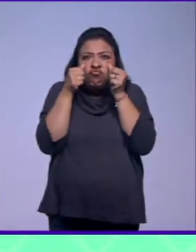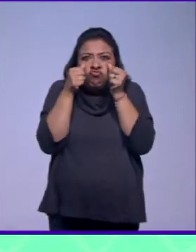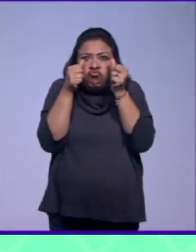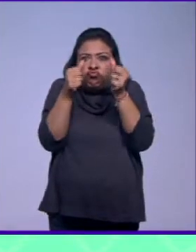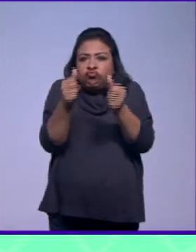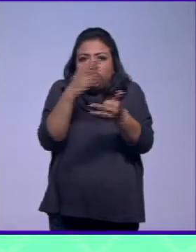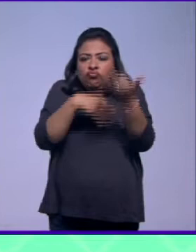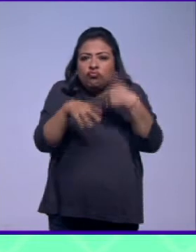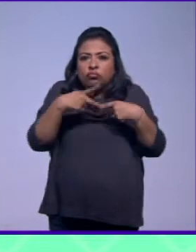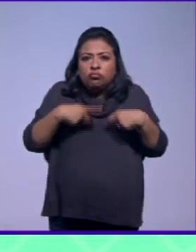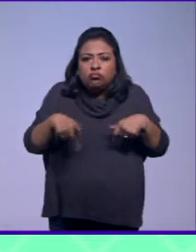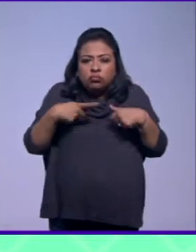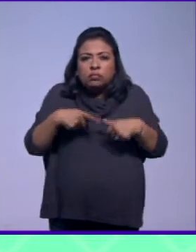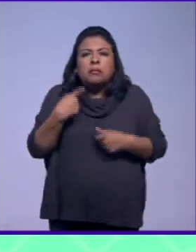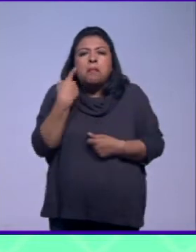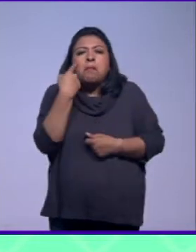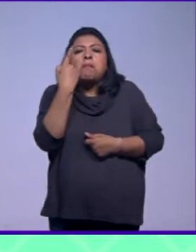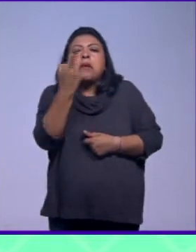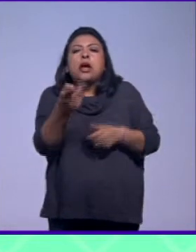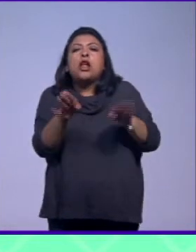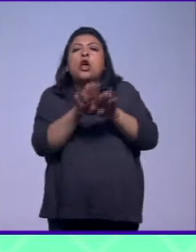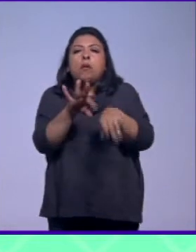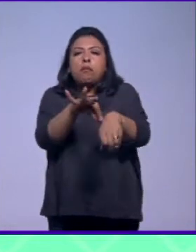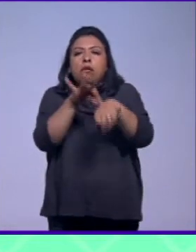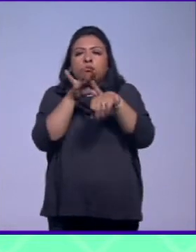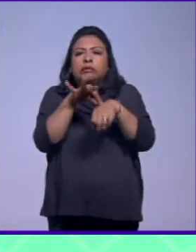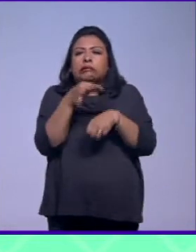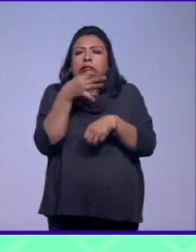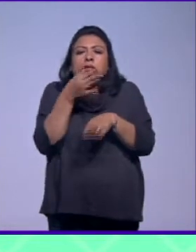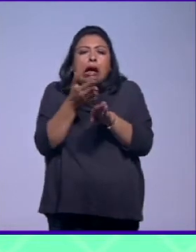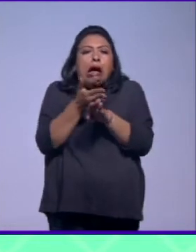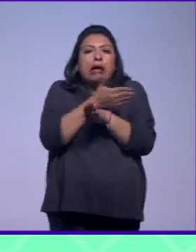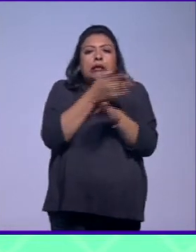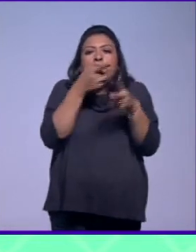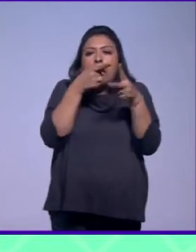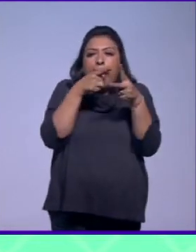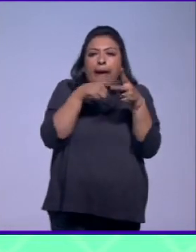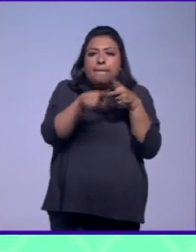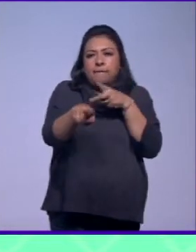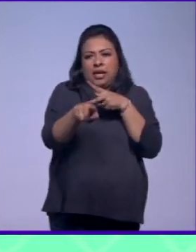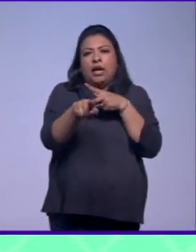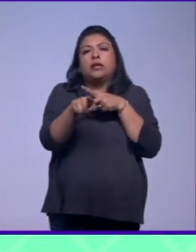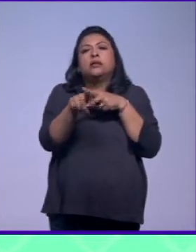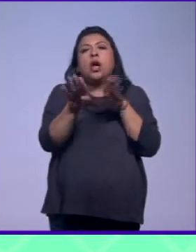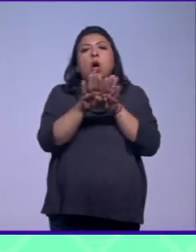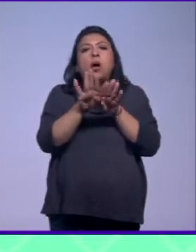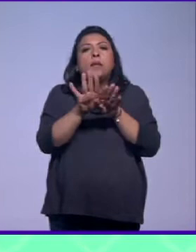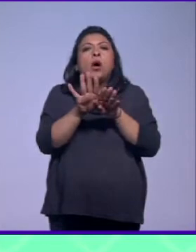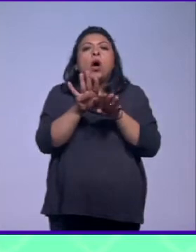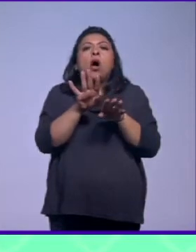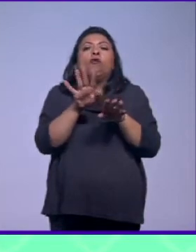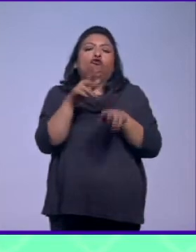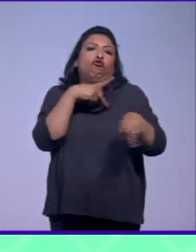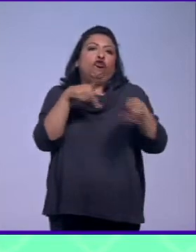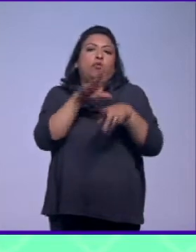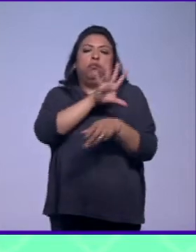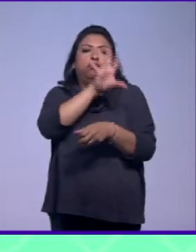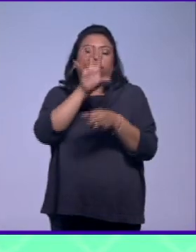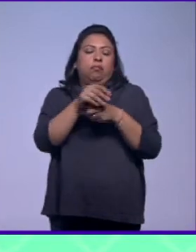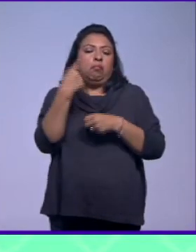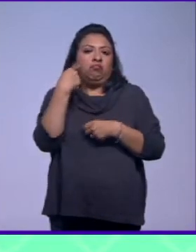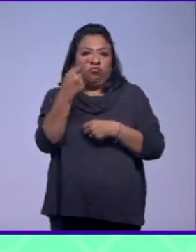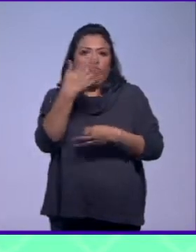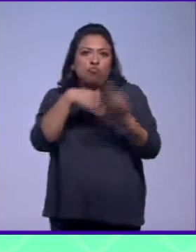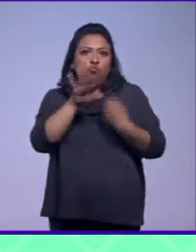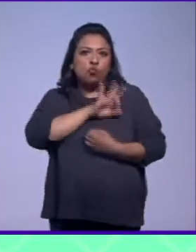propios y extraños veamos cómo se vive en los instantes previos a esta escenificación de la épica al alcance de todos